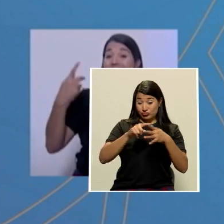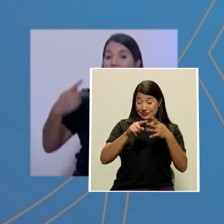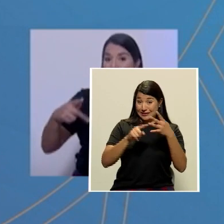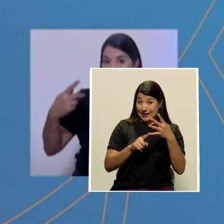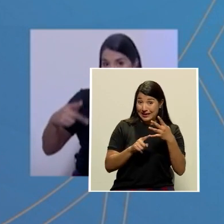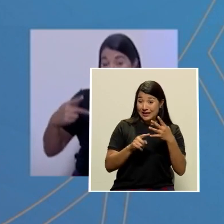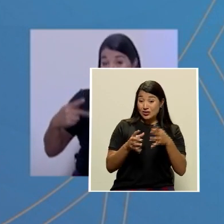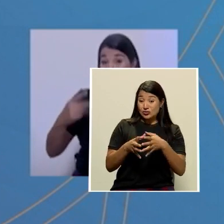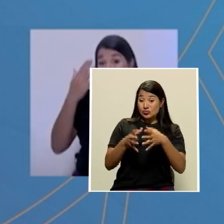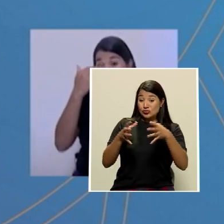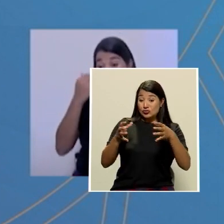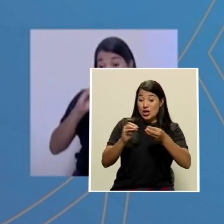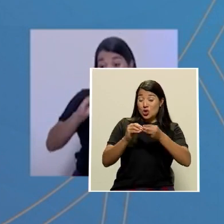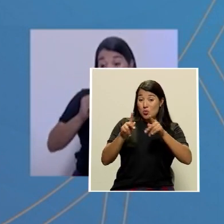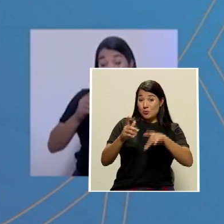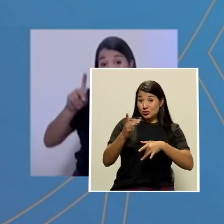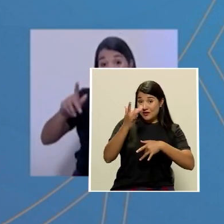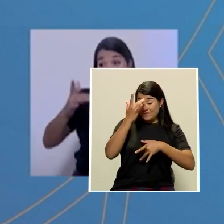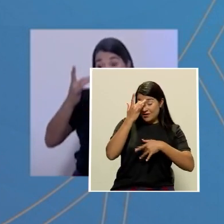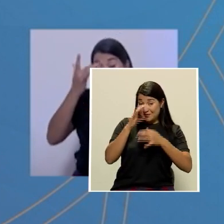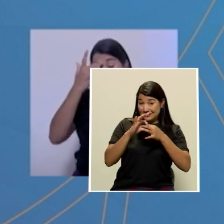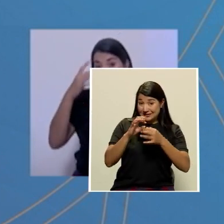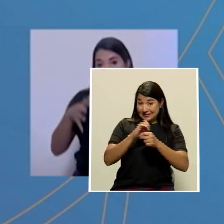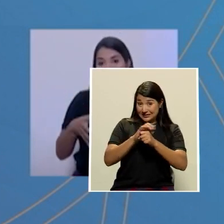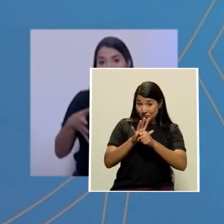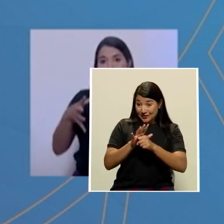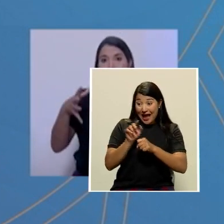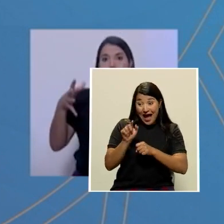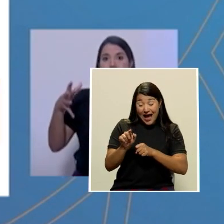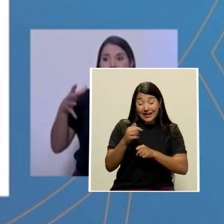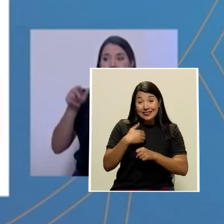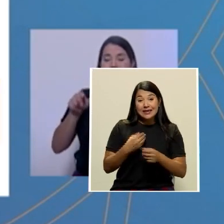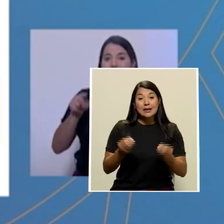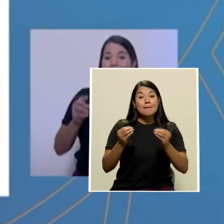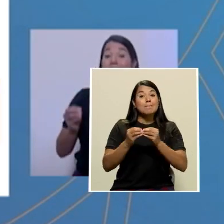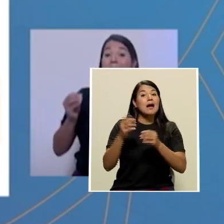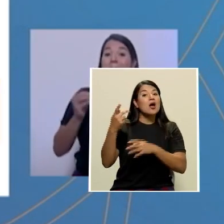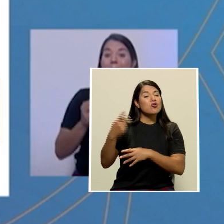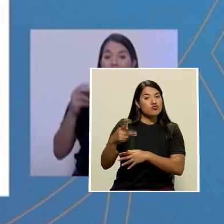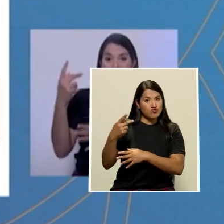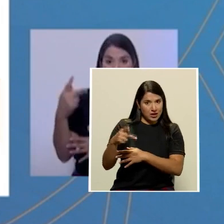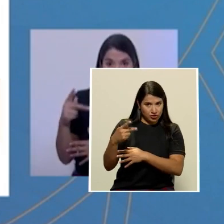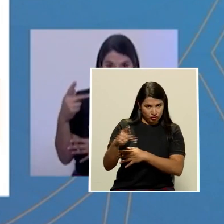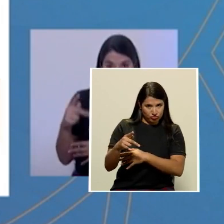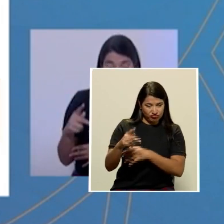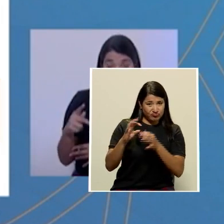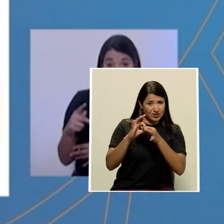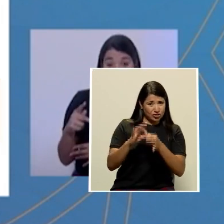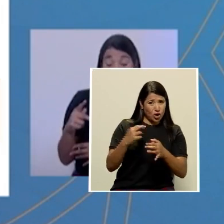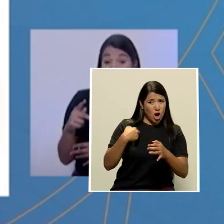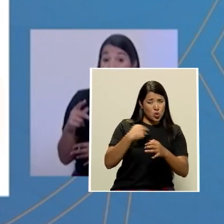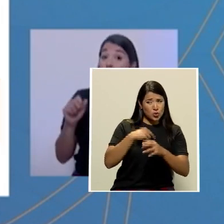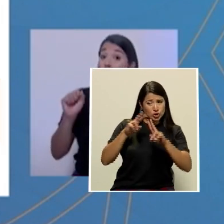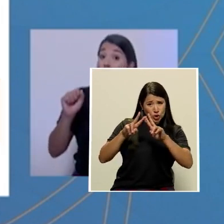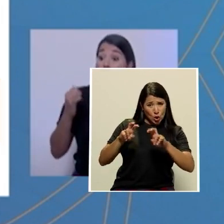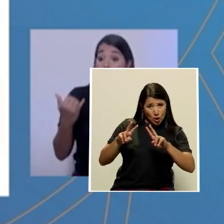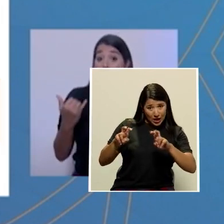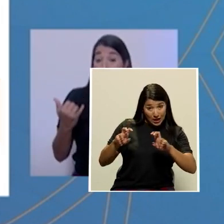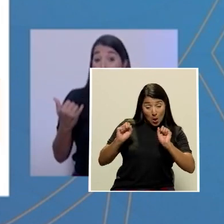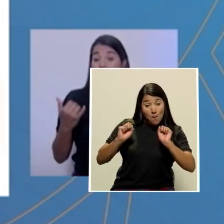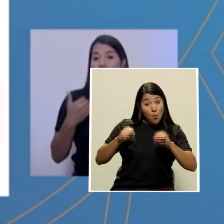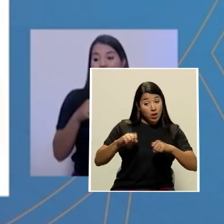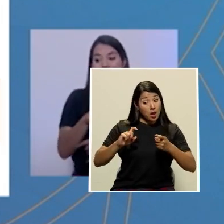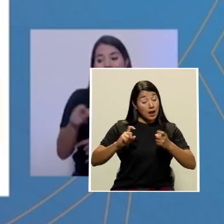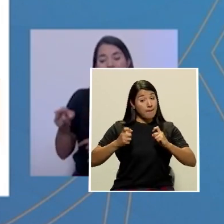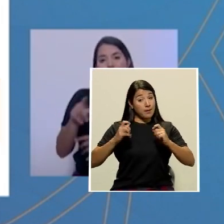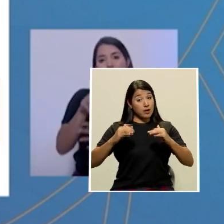casos que se han presentado en los mismos presentan un riesgo, de acuerdo al análisis que hace la sala, de poder subir a alerta